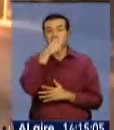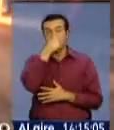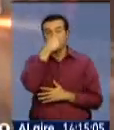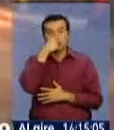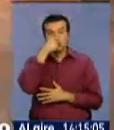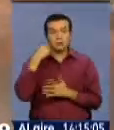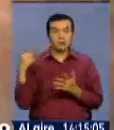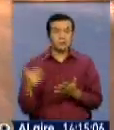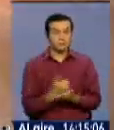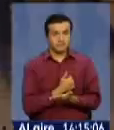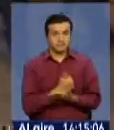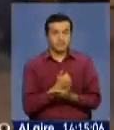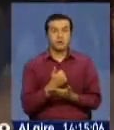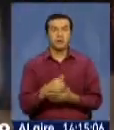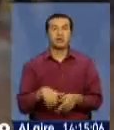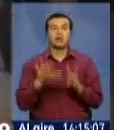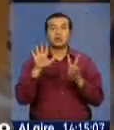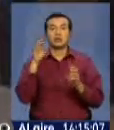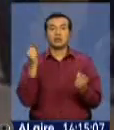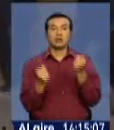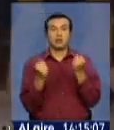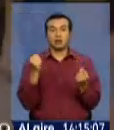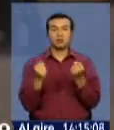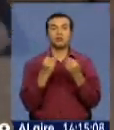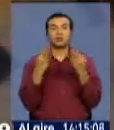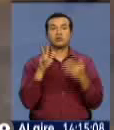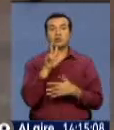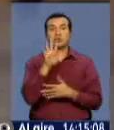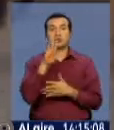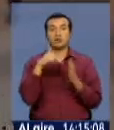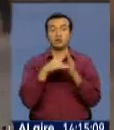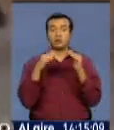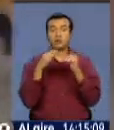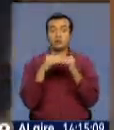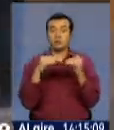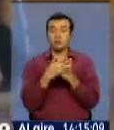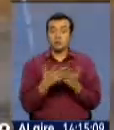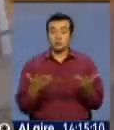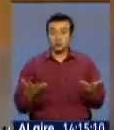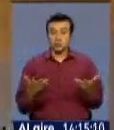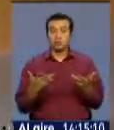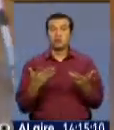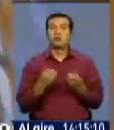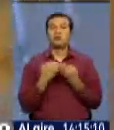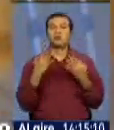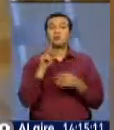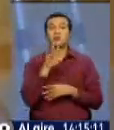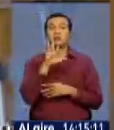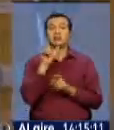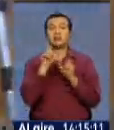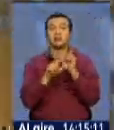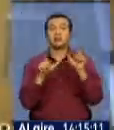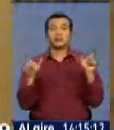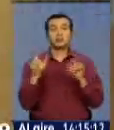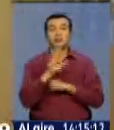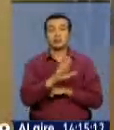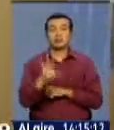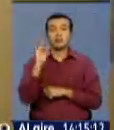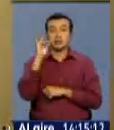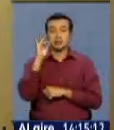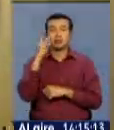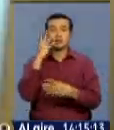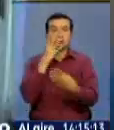base de cocaína, 7 autos y aproximadamente $35.000. Además, se detuvo a 25 personas, de las cuales 18